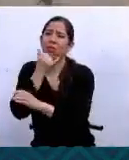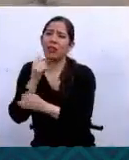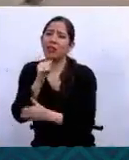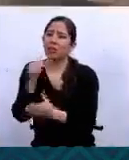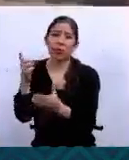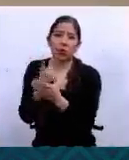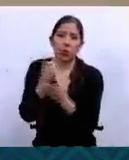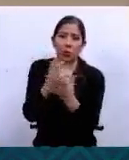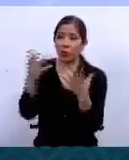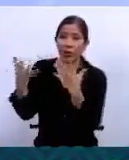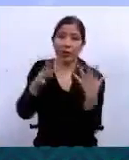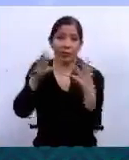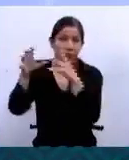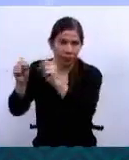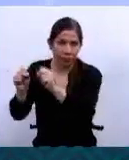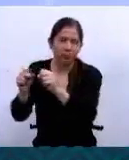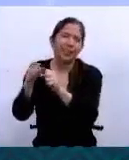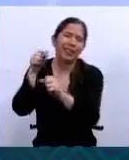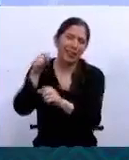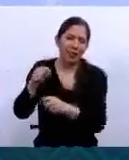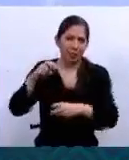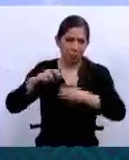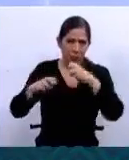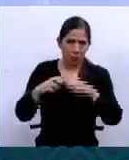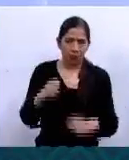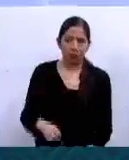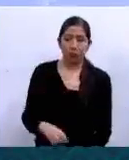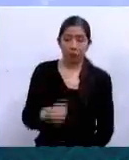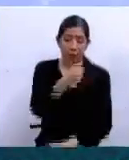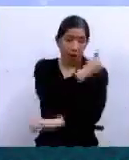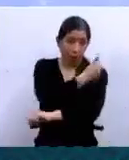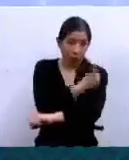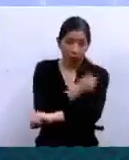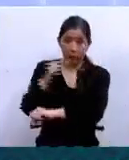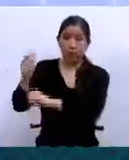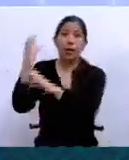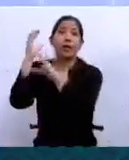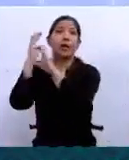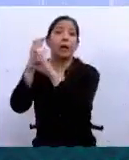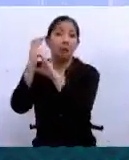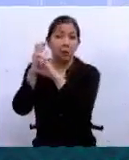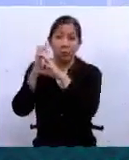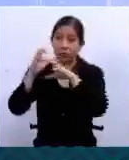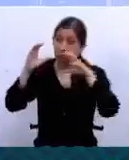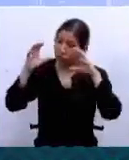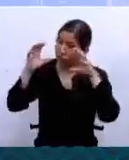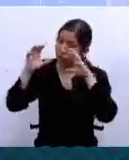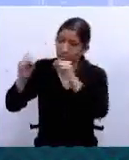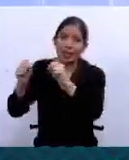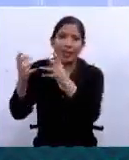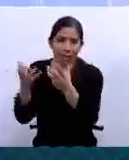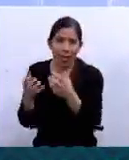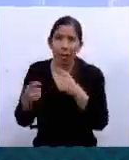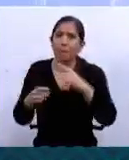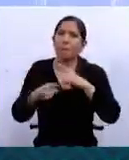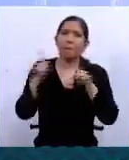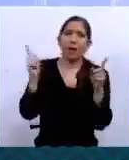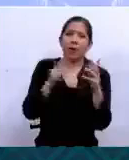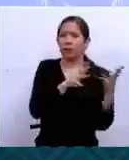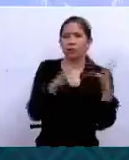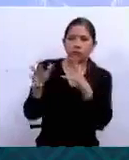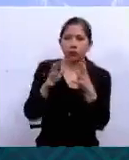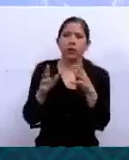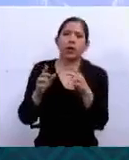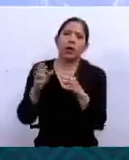un problema, se estaba comisando un camión, sin embargo este camión ha sido embestido y bueno, se han dado a la fuga, ¿no?